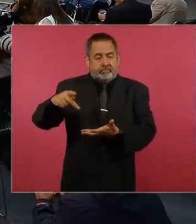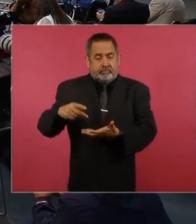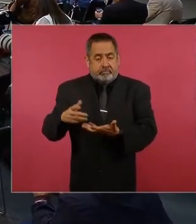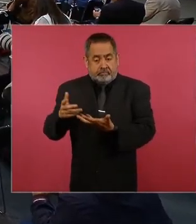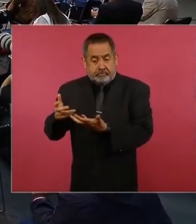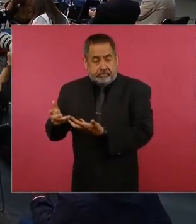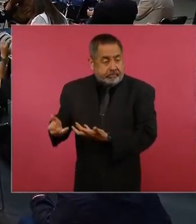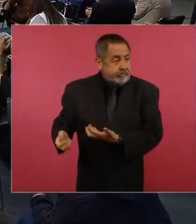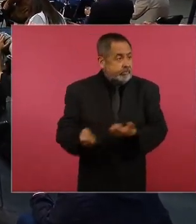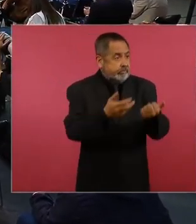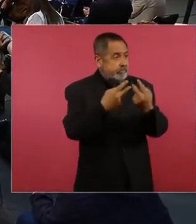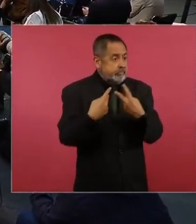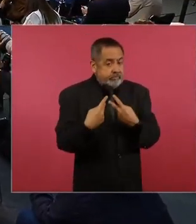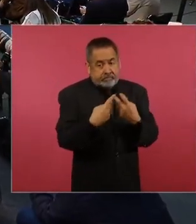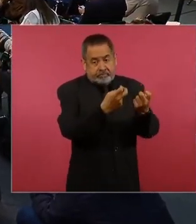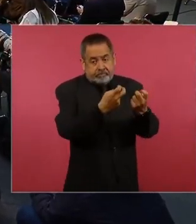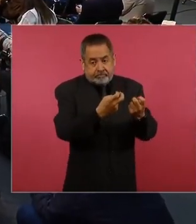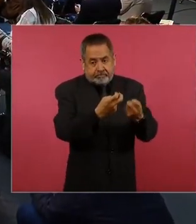lleven